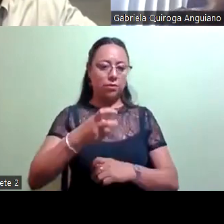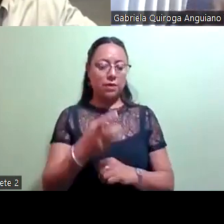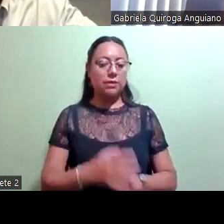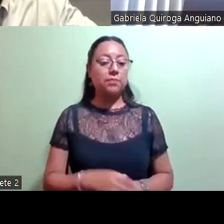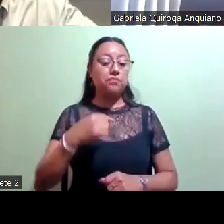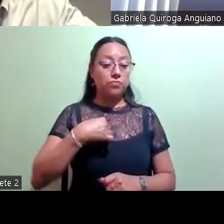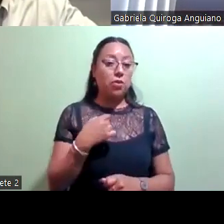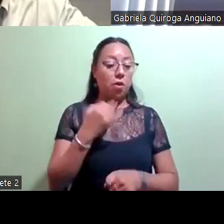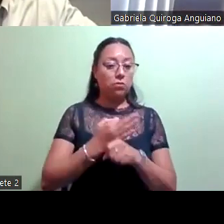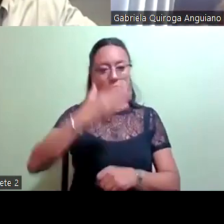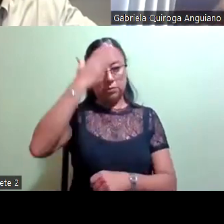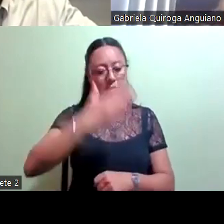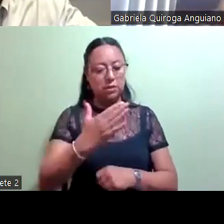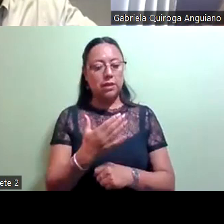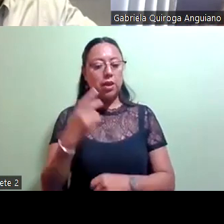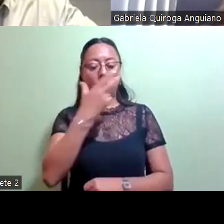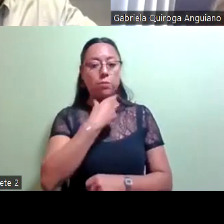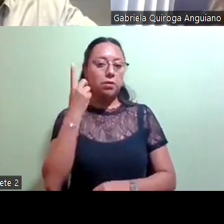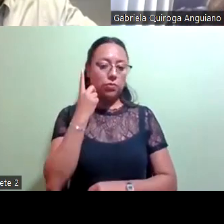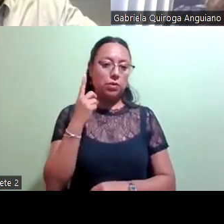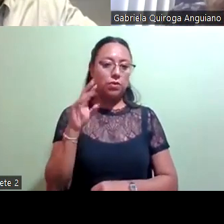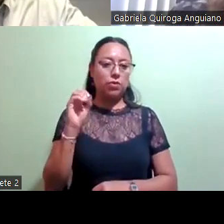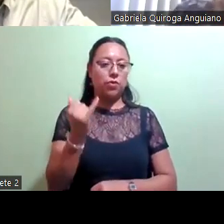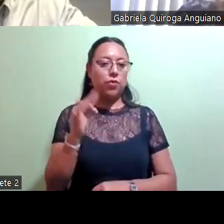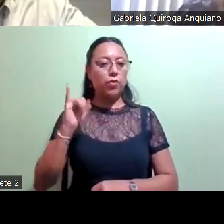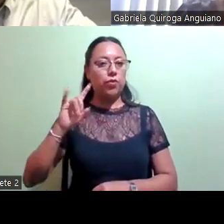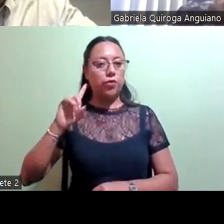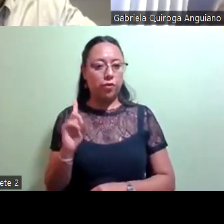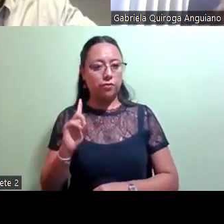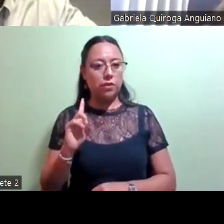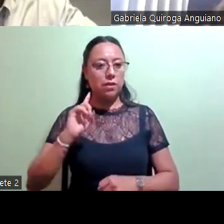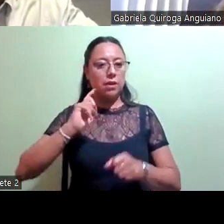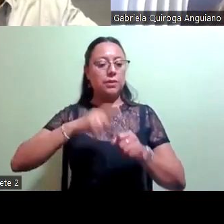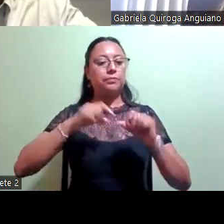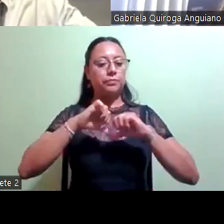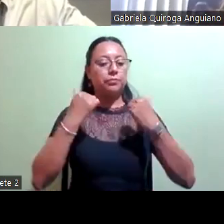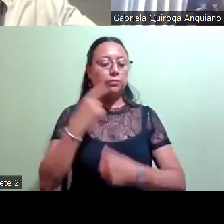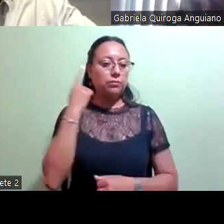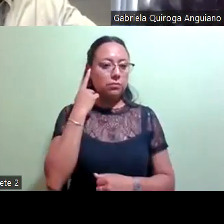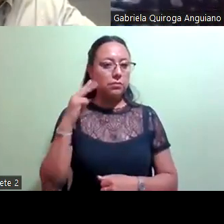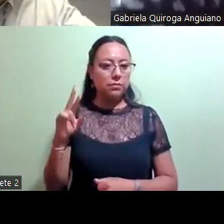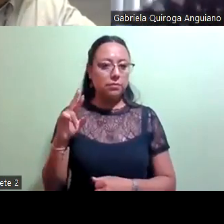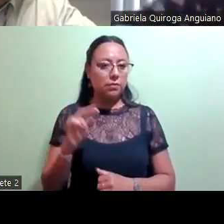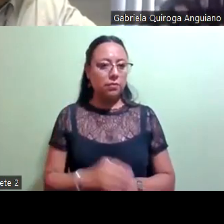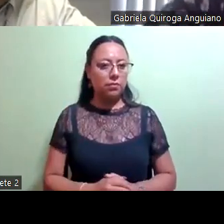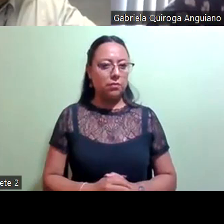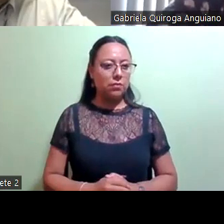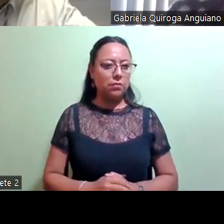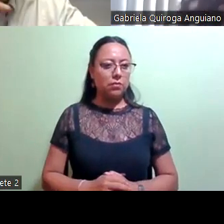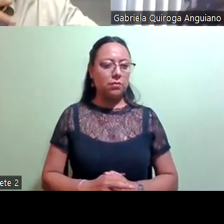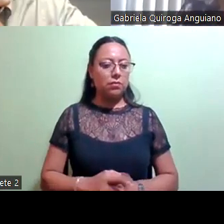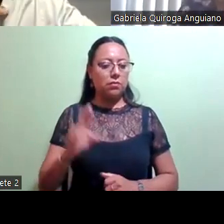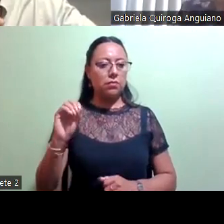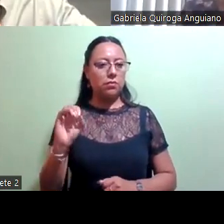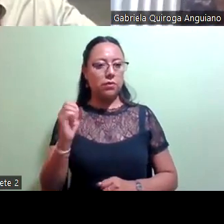Yo sé que el diputado, el coordinador, Roy Fitt, Torres, de la Asociación Parlamentaria, no se puede conectar porque está ahorita en Venustiano